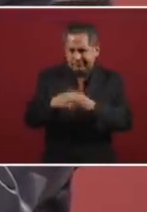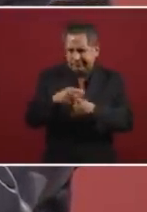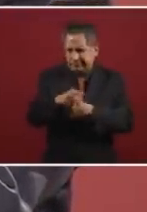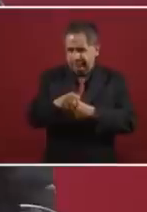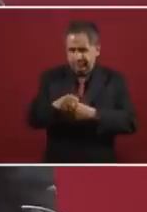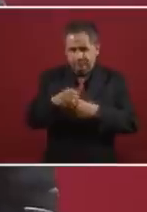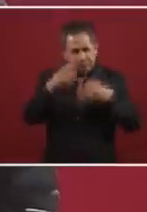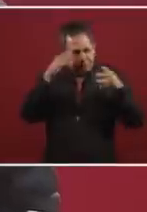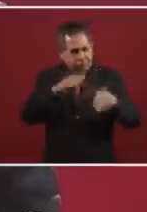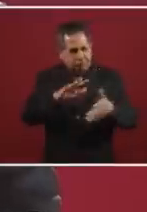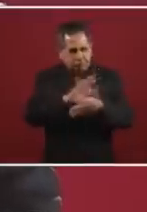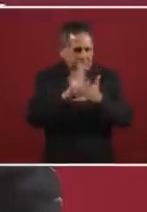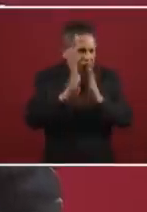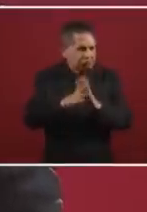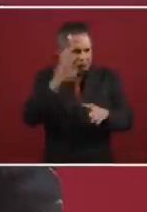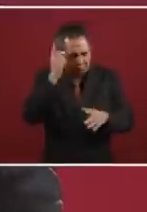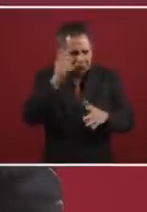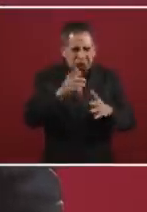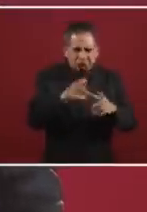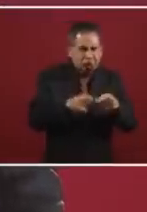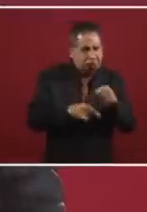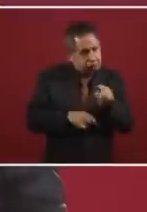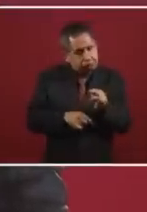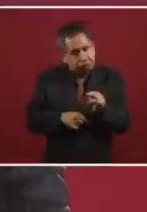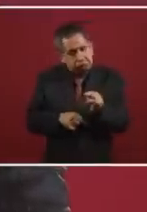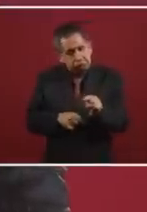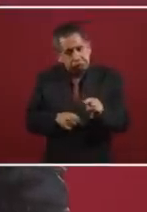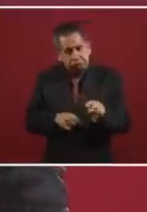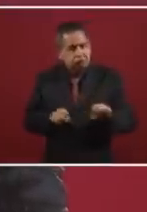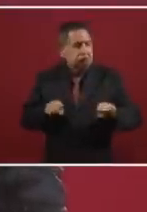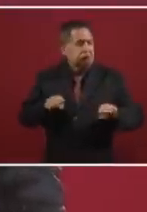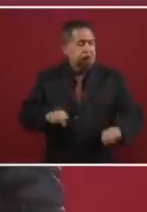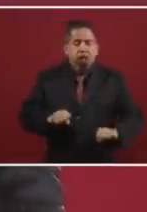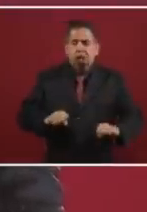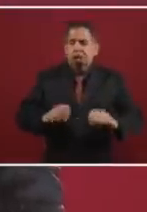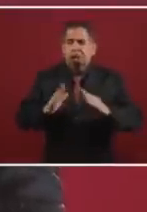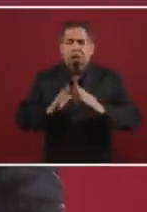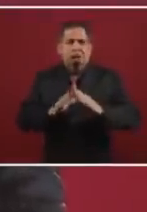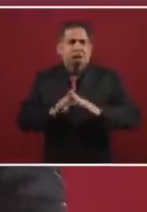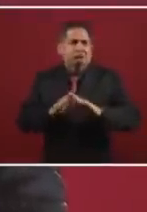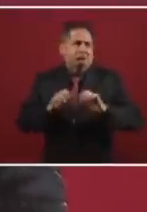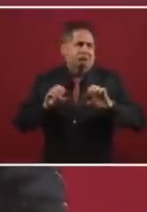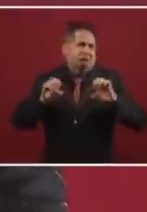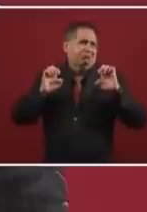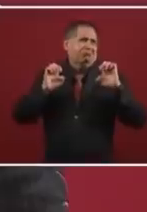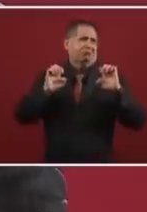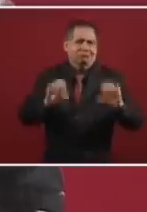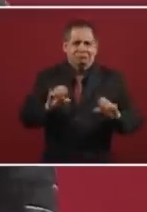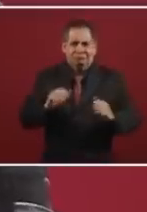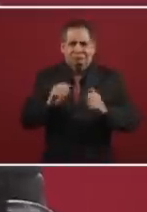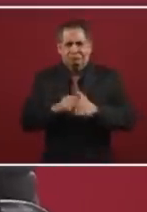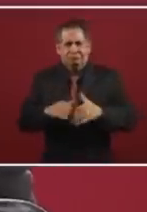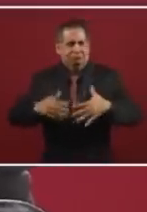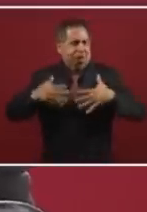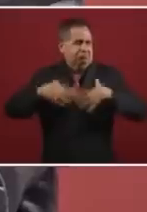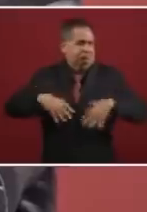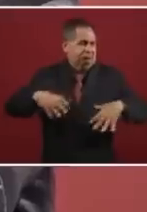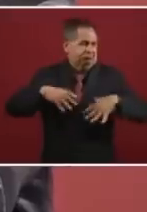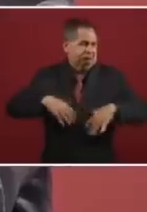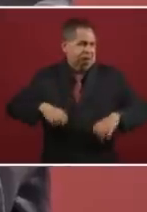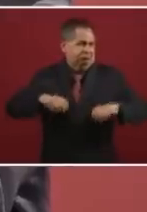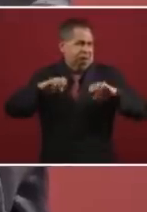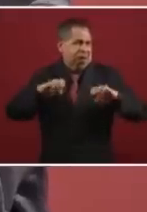la delincuencia viviendo en residencias con ropa de